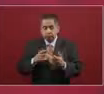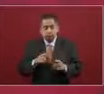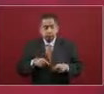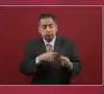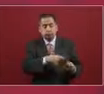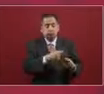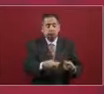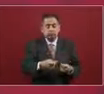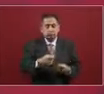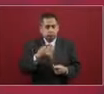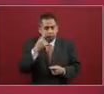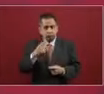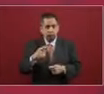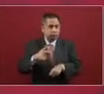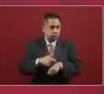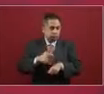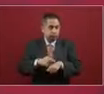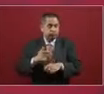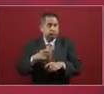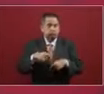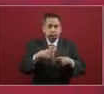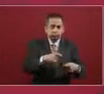espacios y tiempos